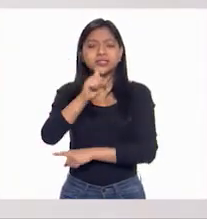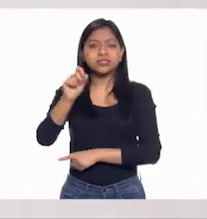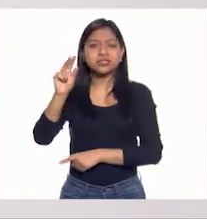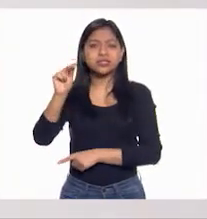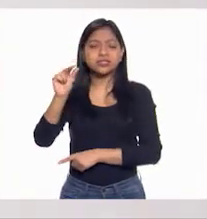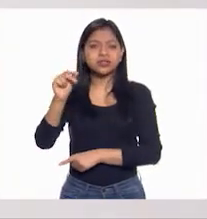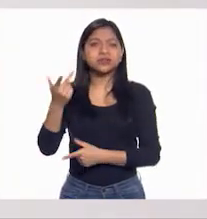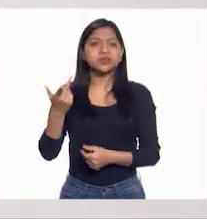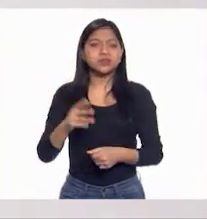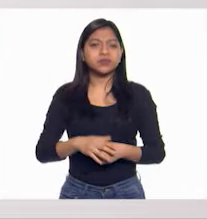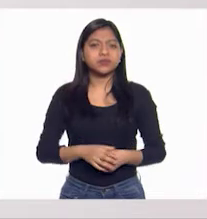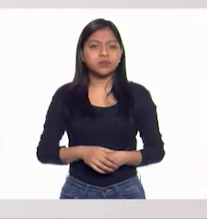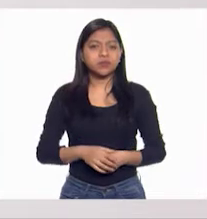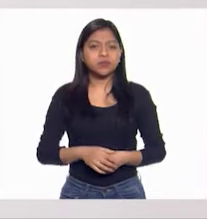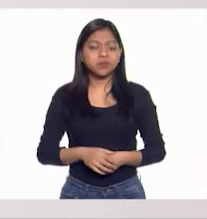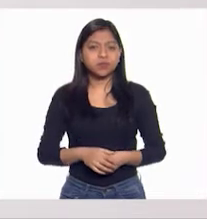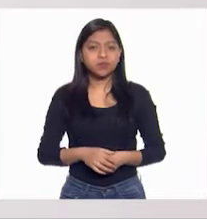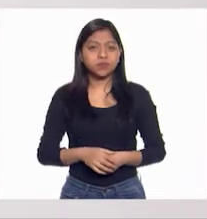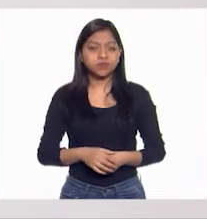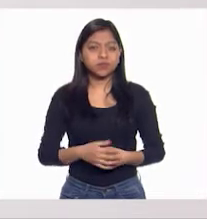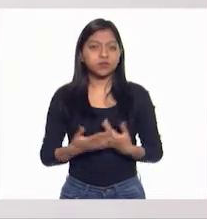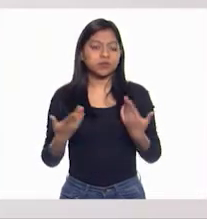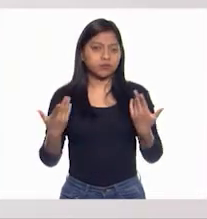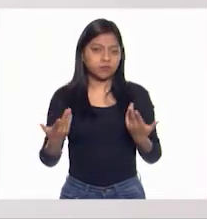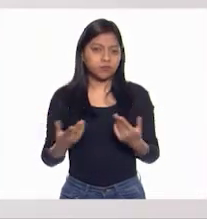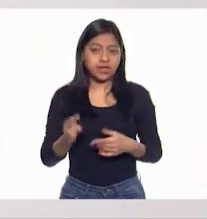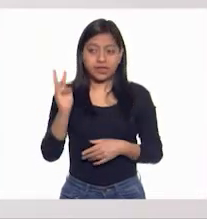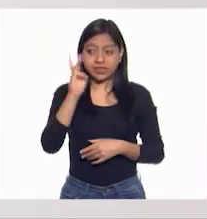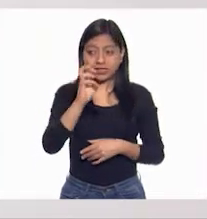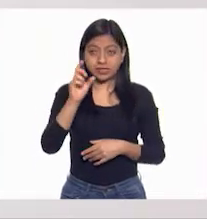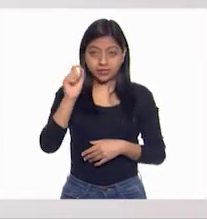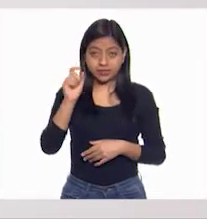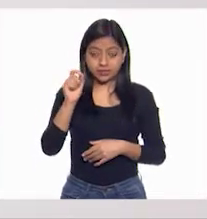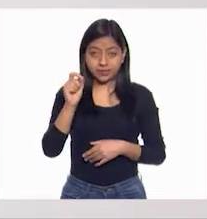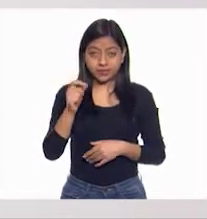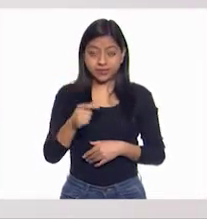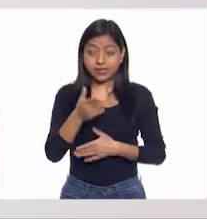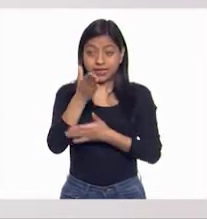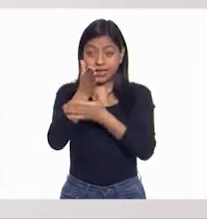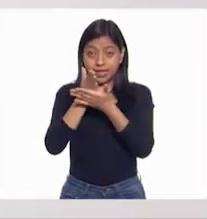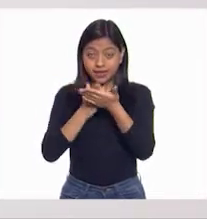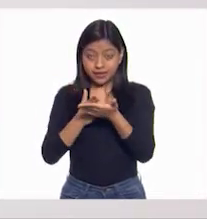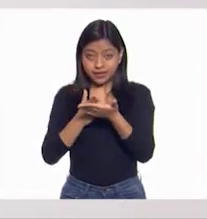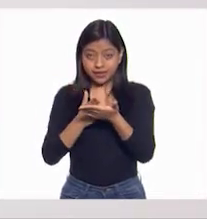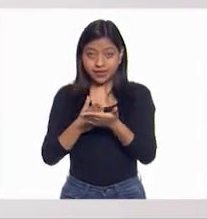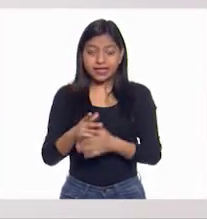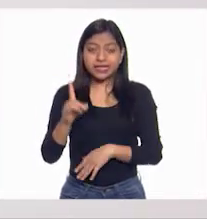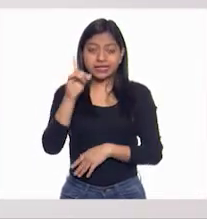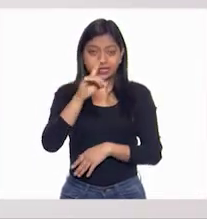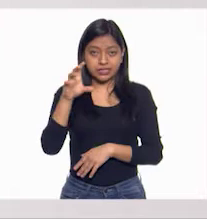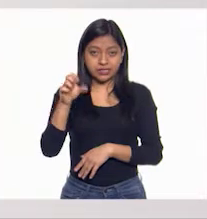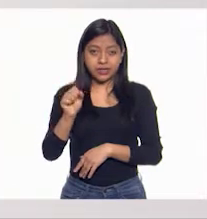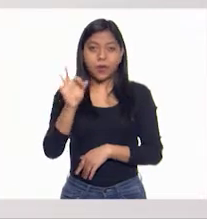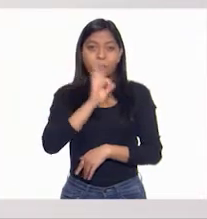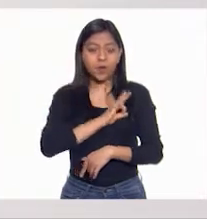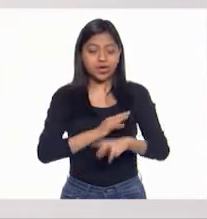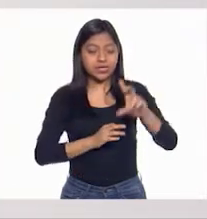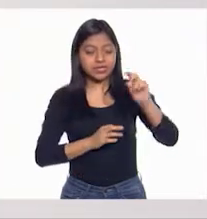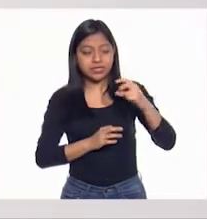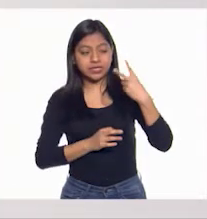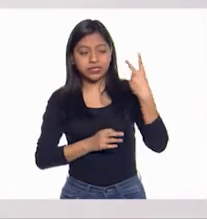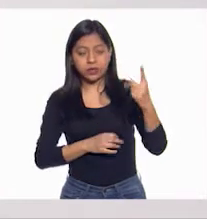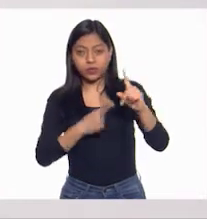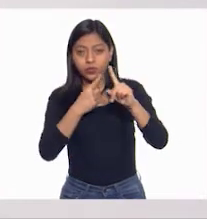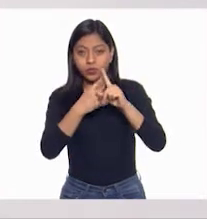pensar. Por 10 son 320, entonces por la mitad, por 5, serían 160.